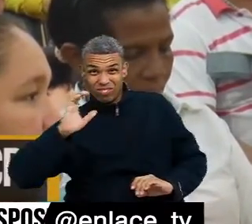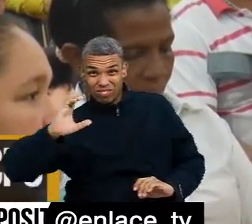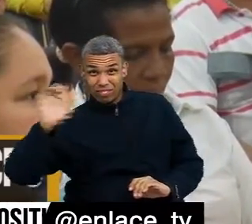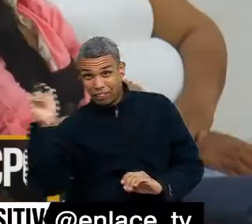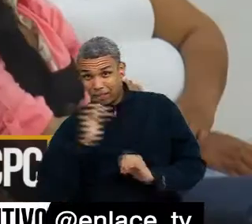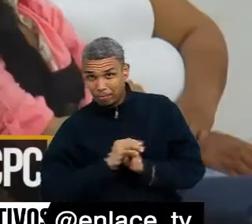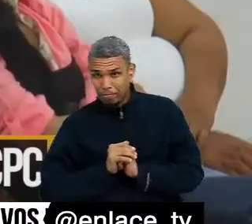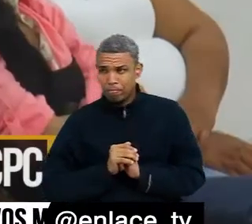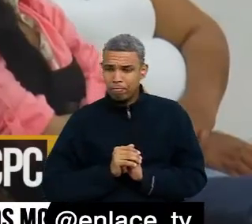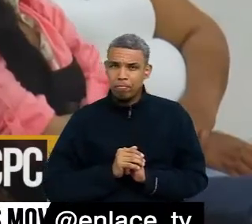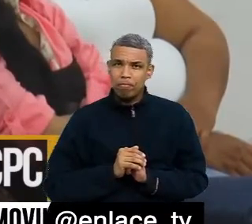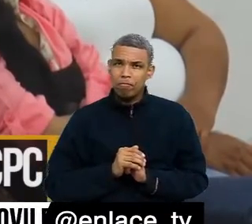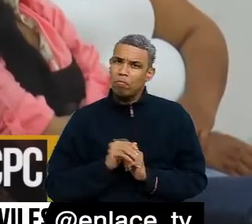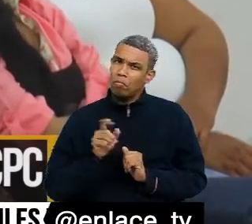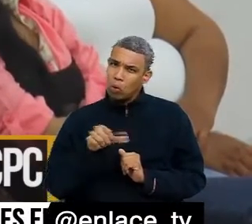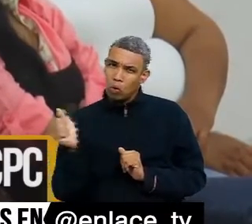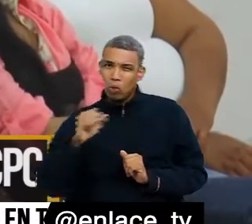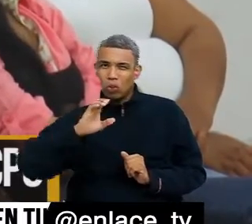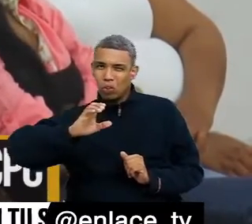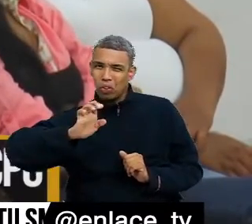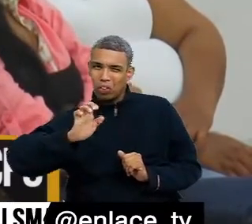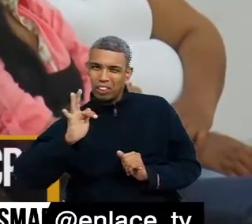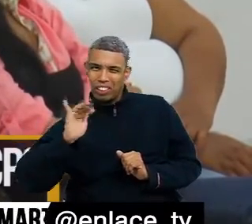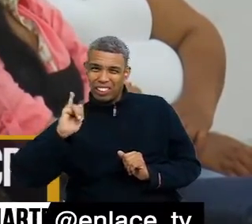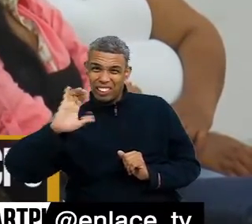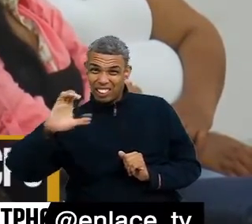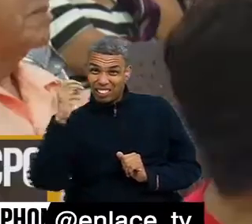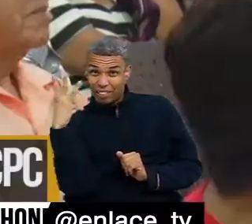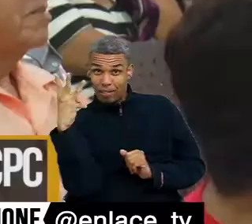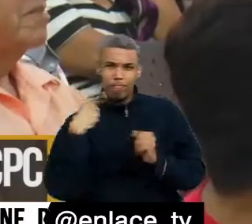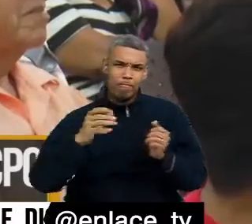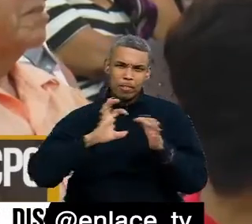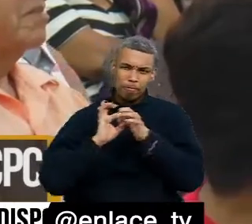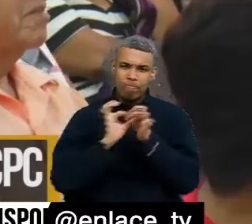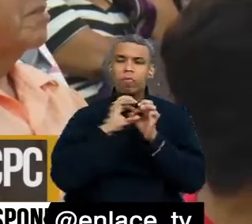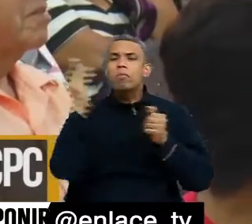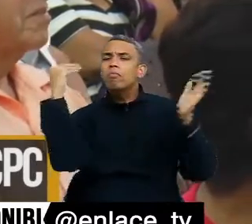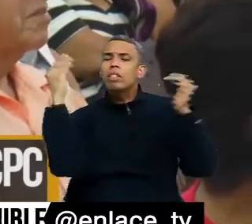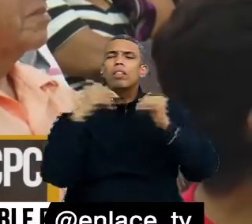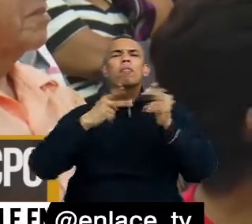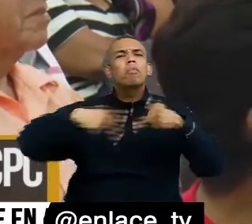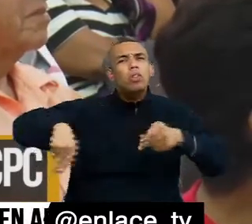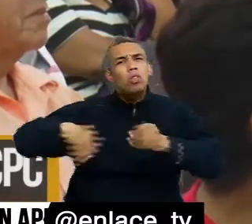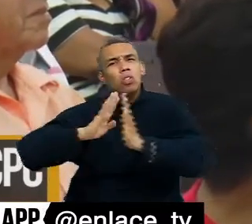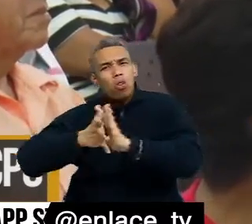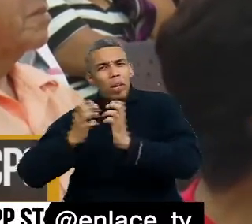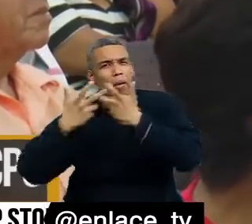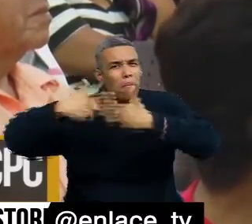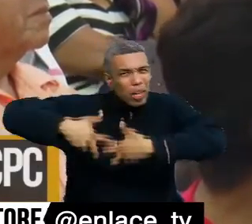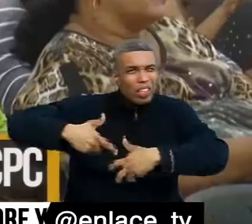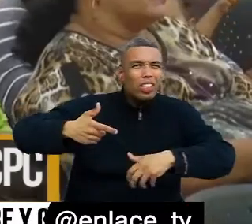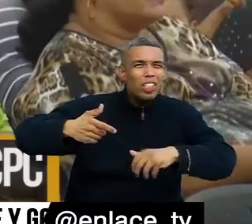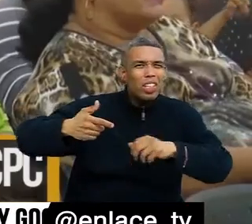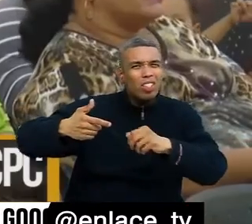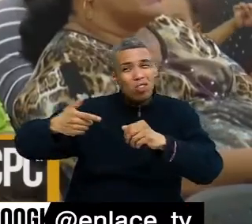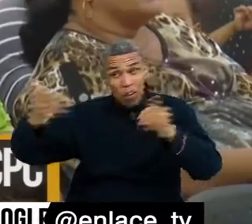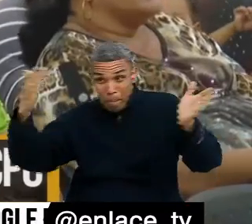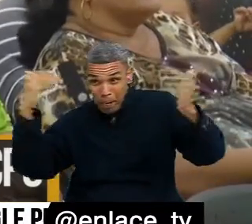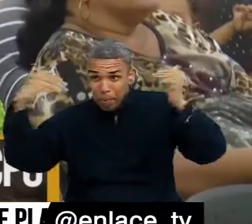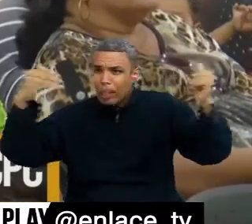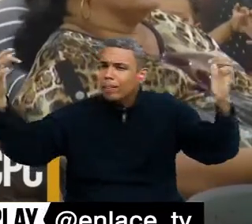Comunicaciones de Santander, CETICS, convocan a empresarios y comerciantes con el propósito de iniciar un ciclo para promover un programa de emprendimiento con